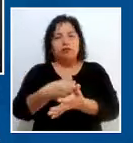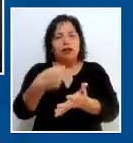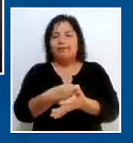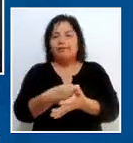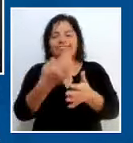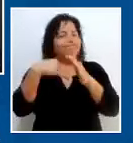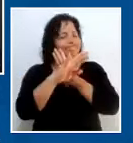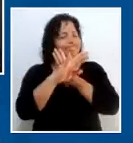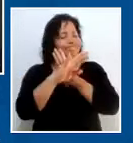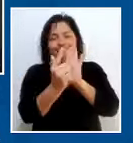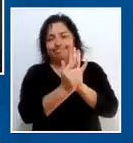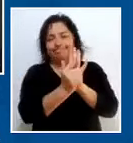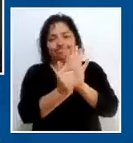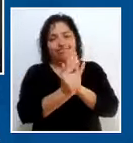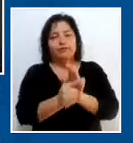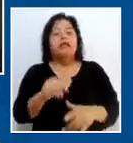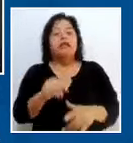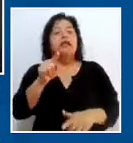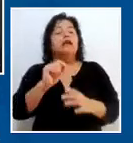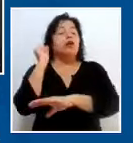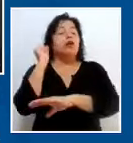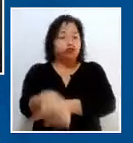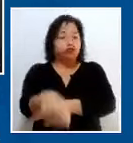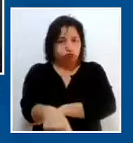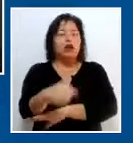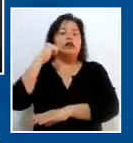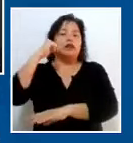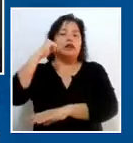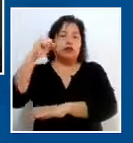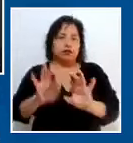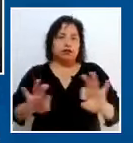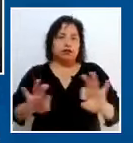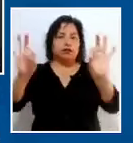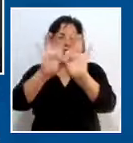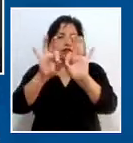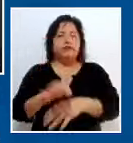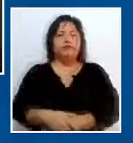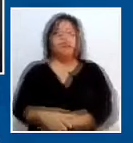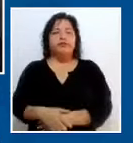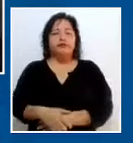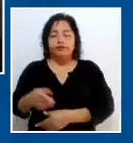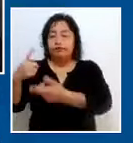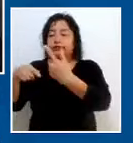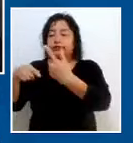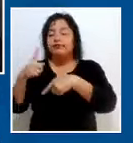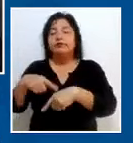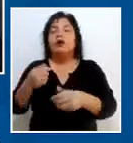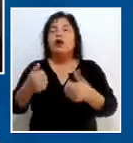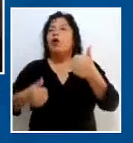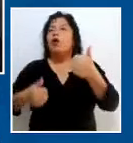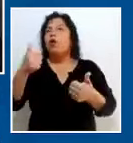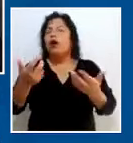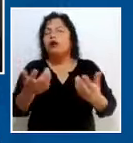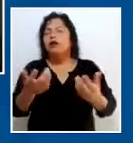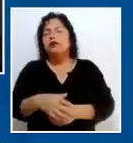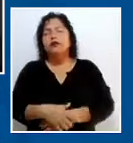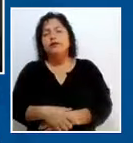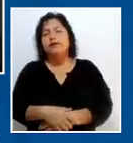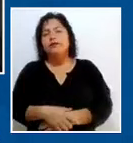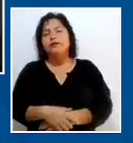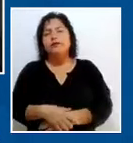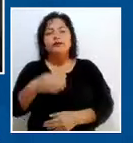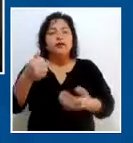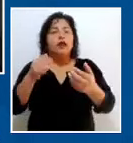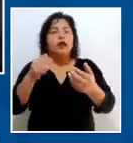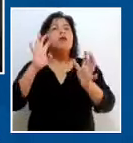vulneran el derecho fundamental. Y coméntenos, doctora, cuáles son las excepciones ¿no? que rigen la norma en los